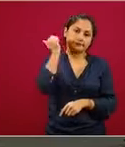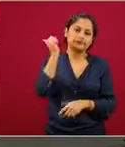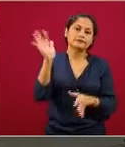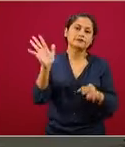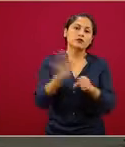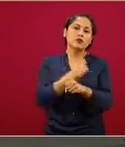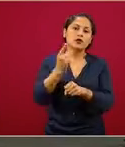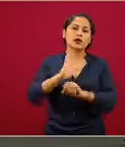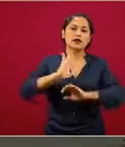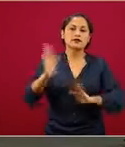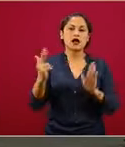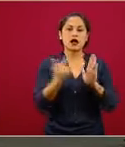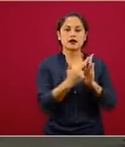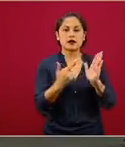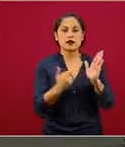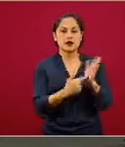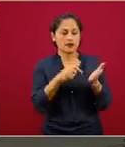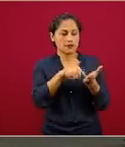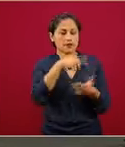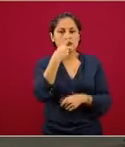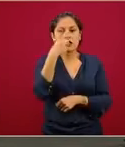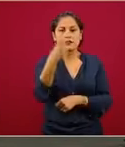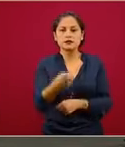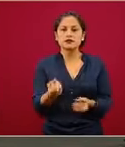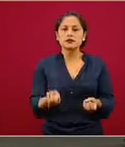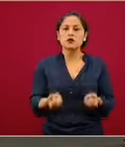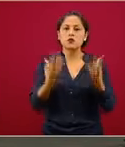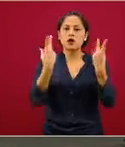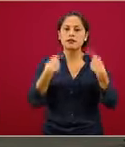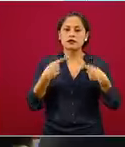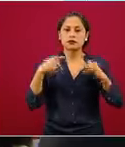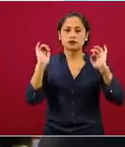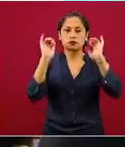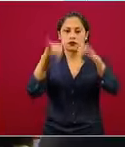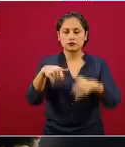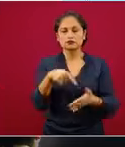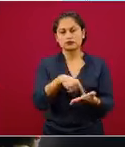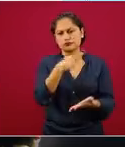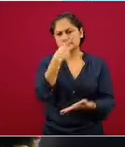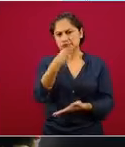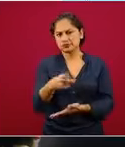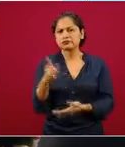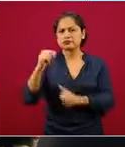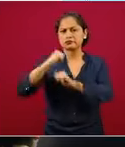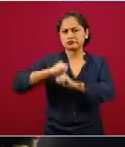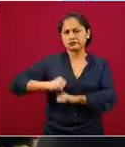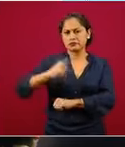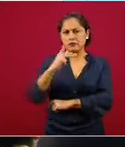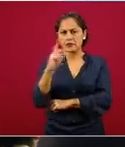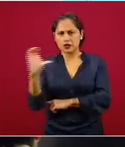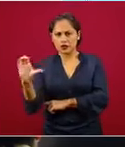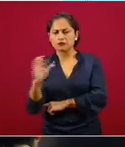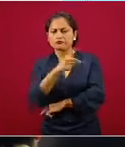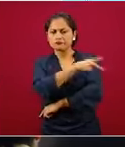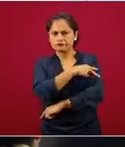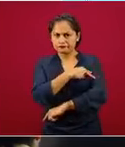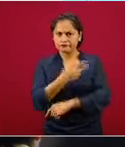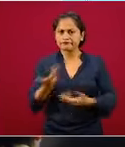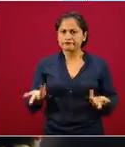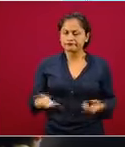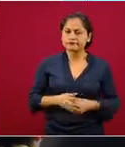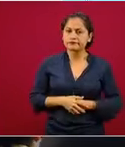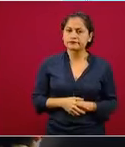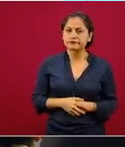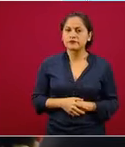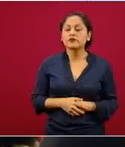definido por condiciones de protección civil, los reglamentos de protección civil. Entonces hay puntos de referencia. Dicho sea de paso, en el